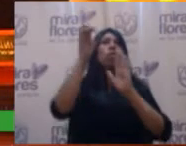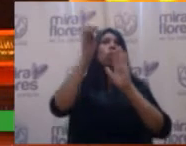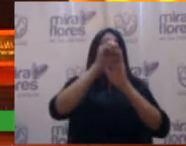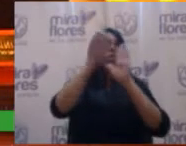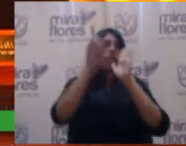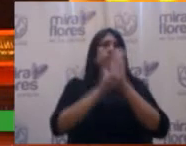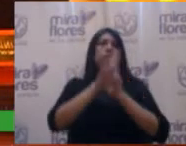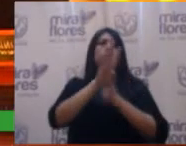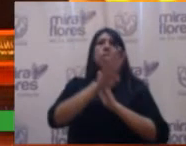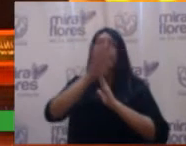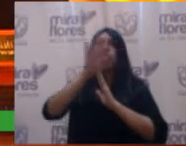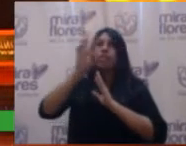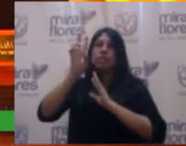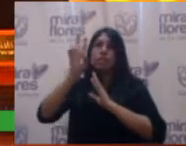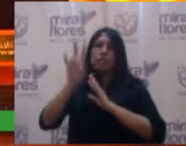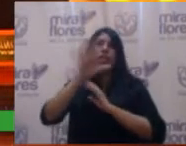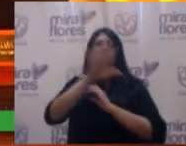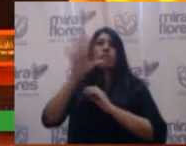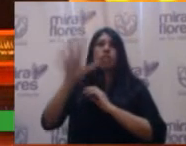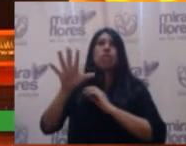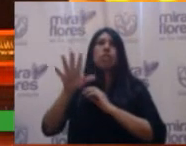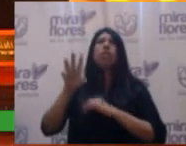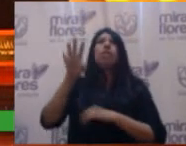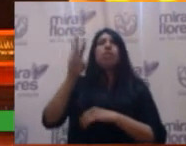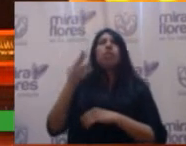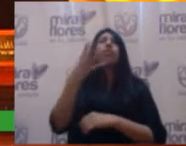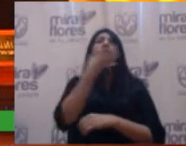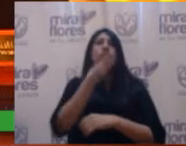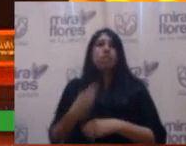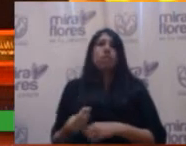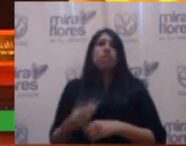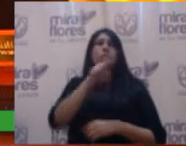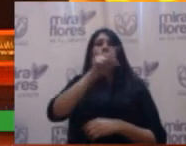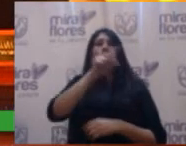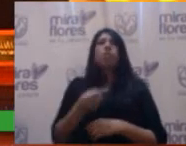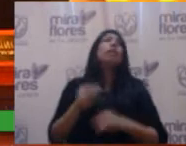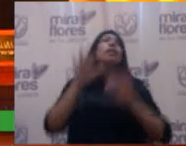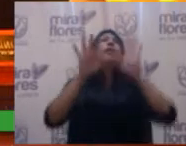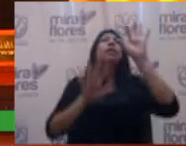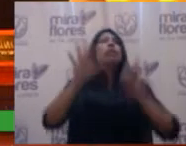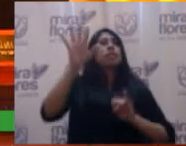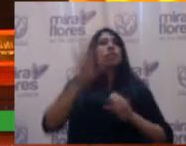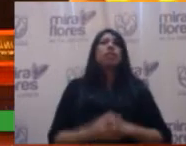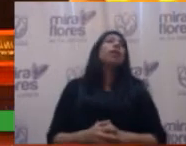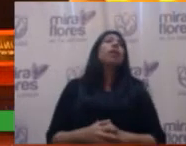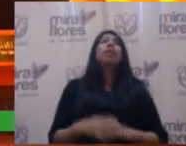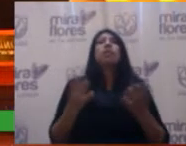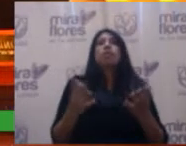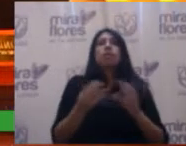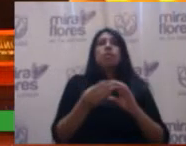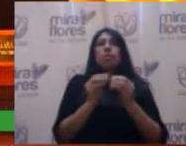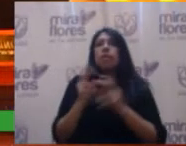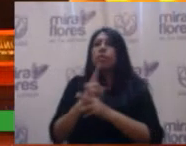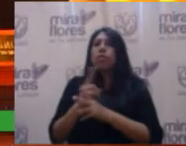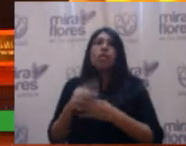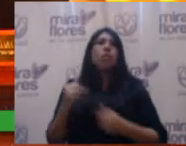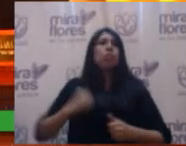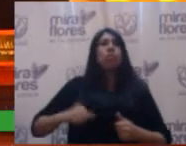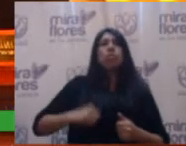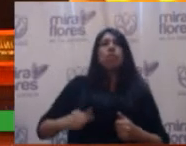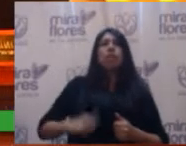número 475 de fecha 6 de diciembre del 2016, a efectos de actualizar las funciones de las unidades orgánicas de la